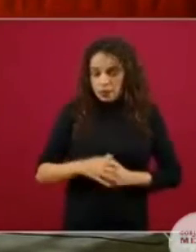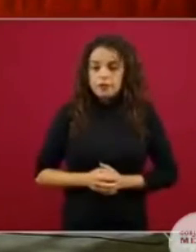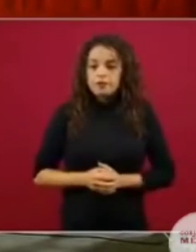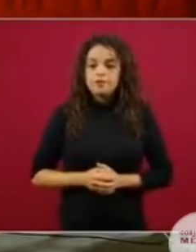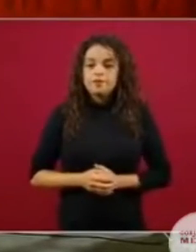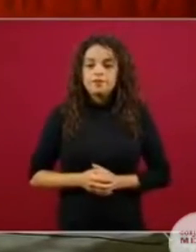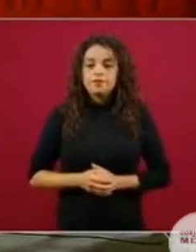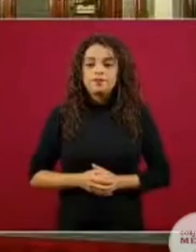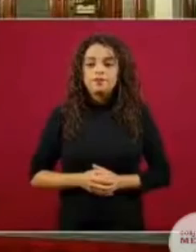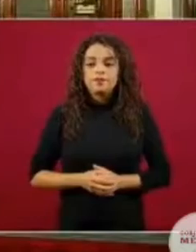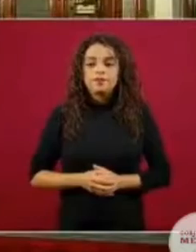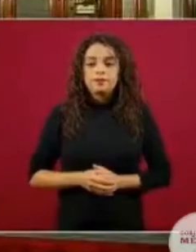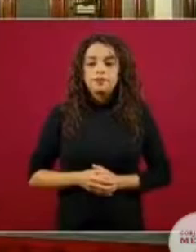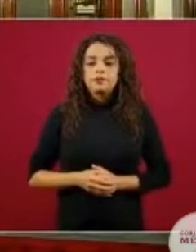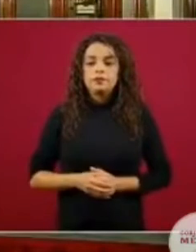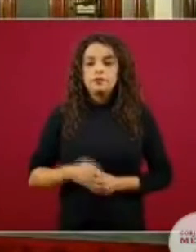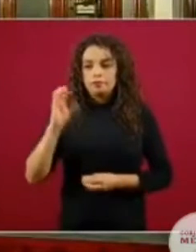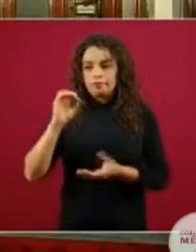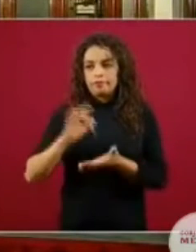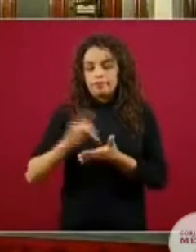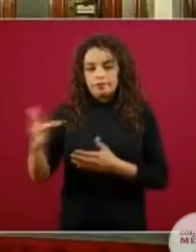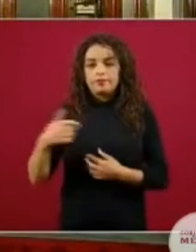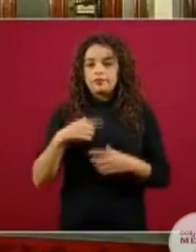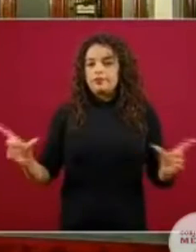gracias doctor de manera genérica